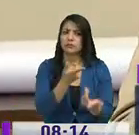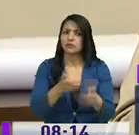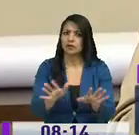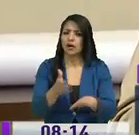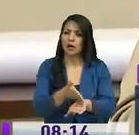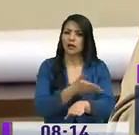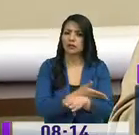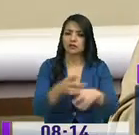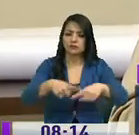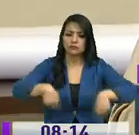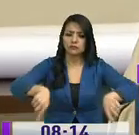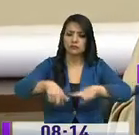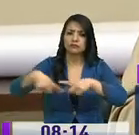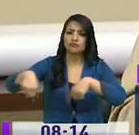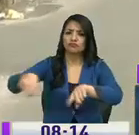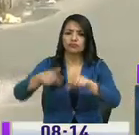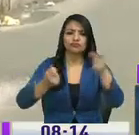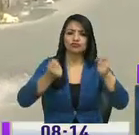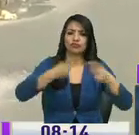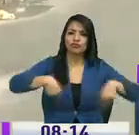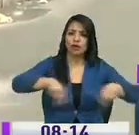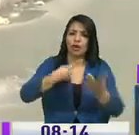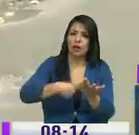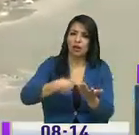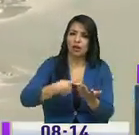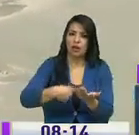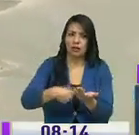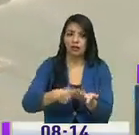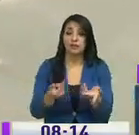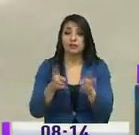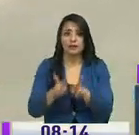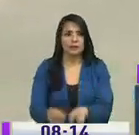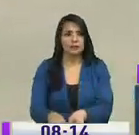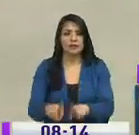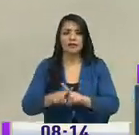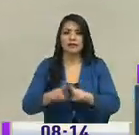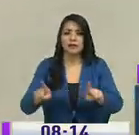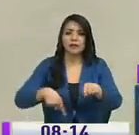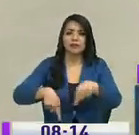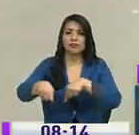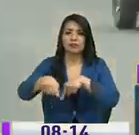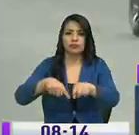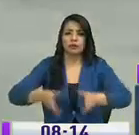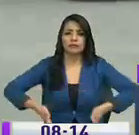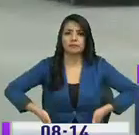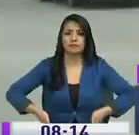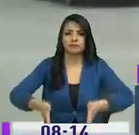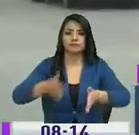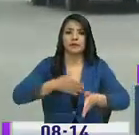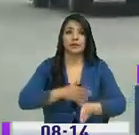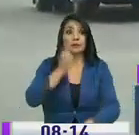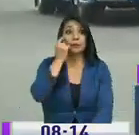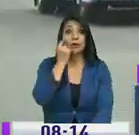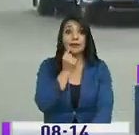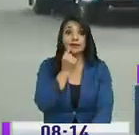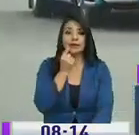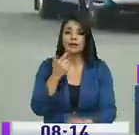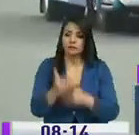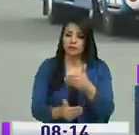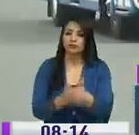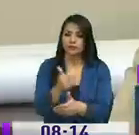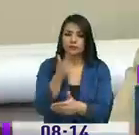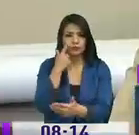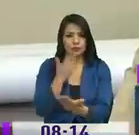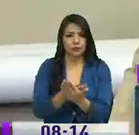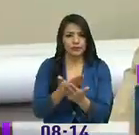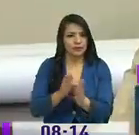realizado mesas de trabajo con los conductores y al momento la regularización de varias rutas en el corredor de la Simón Bolívar están en proceso de